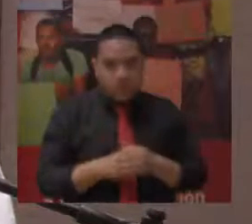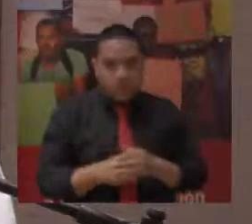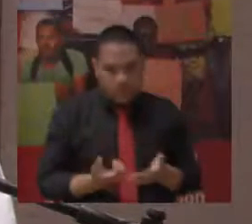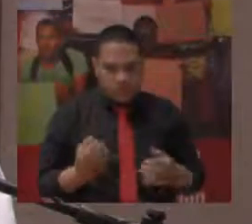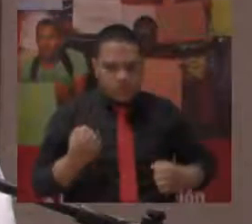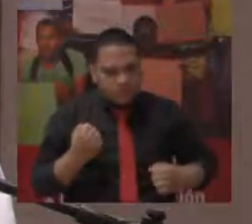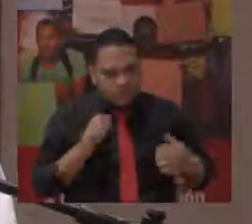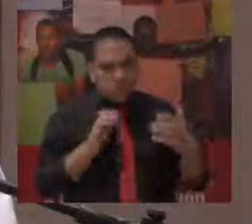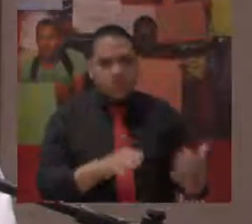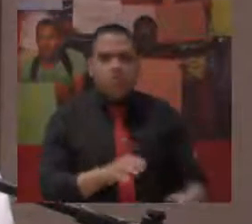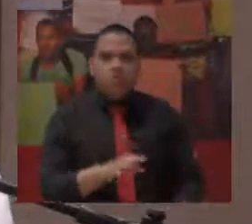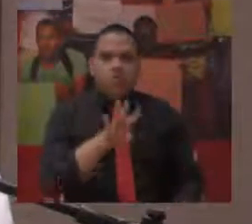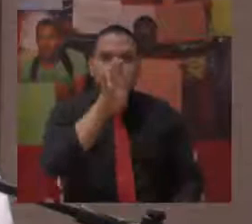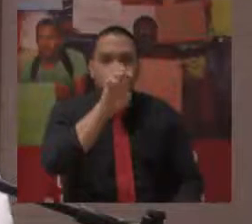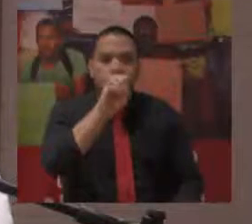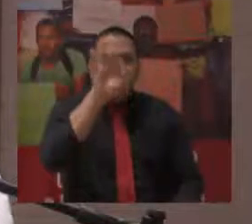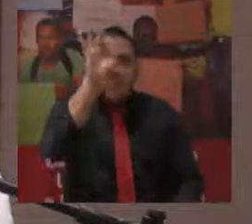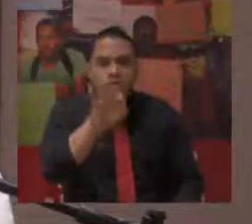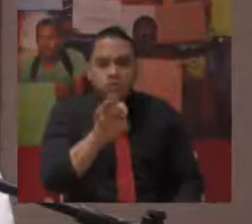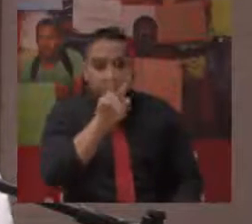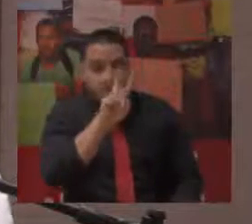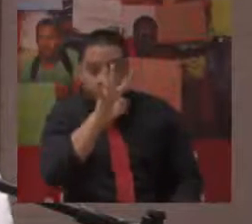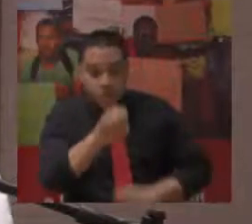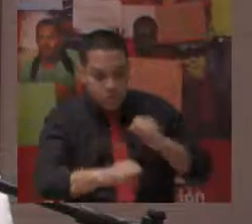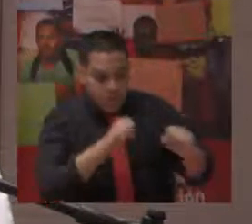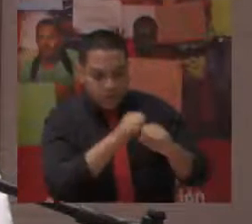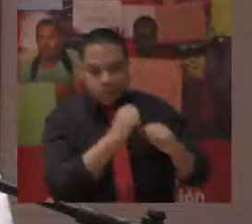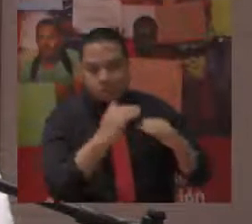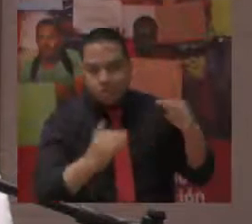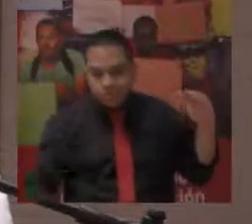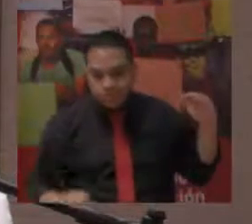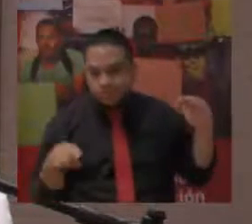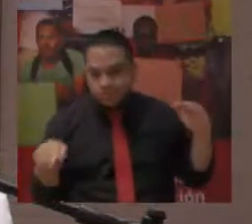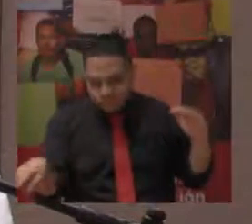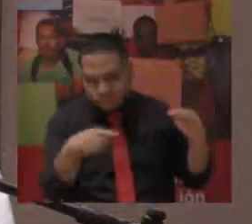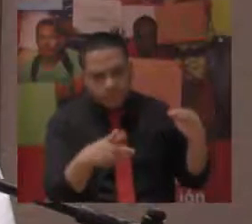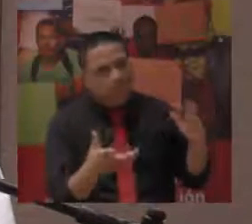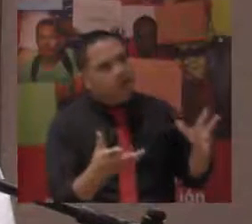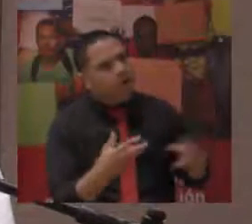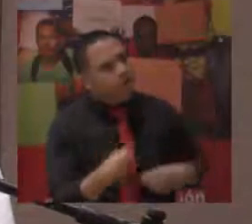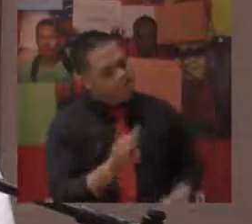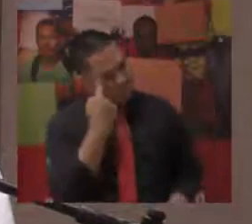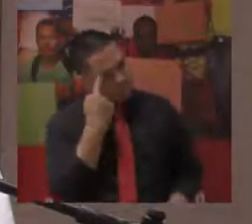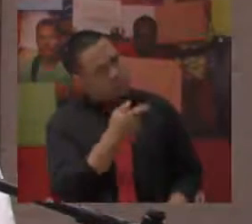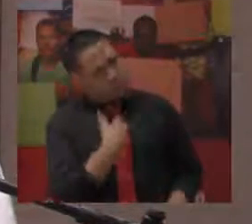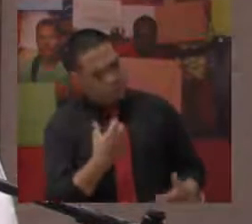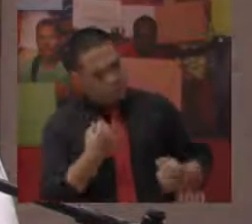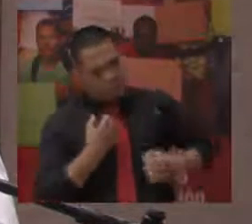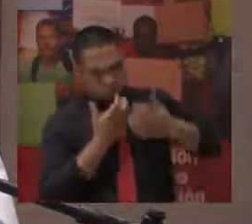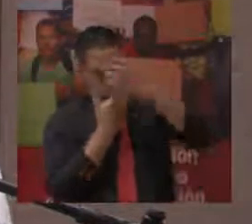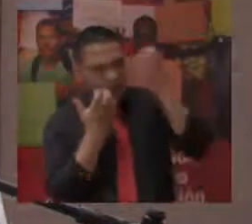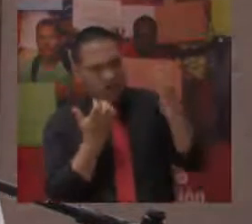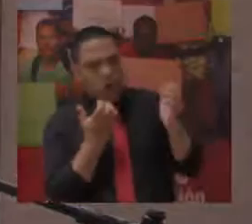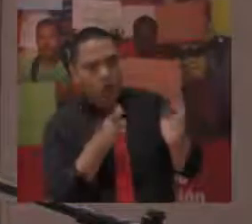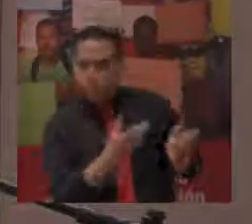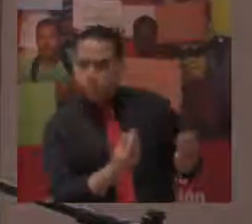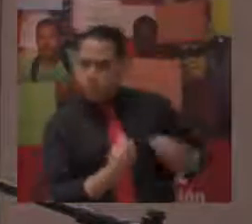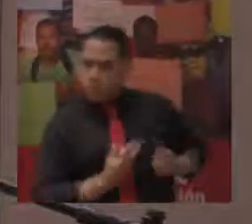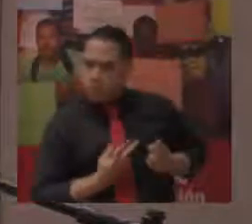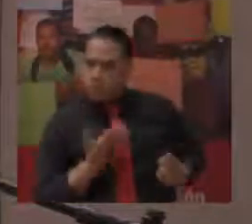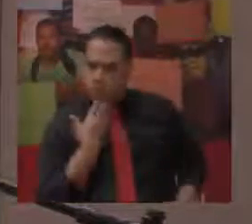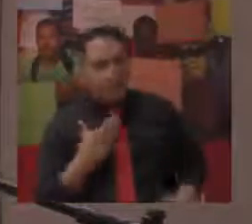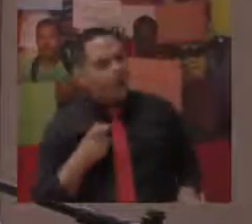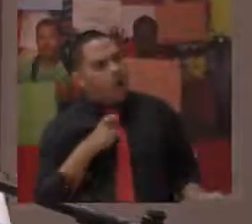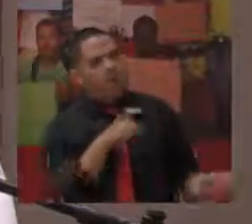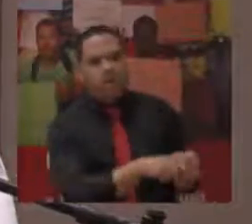son personas menores de 24 años que están viendo hoy, todavía en la ilegalidad, un proyecto de vida. Lo que pasó hace algunas